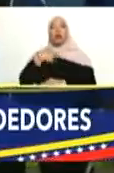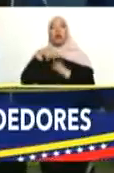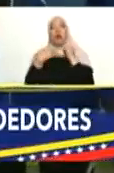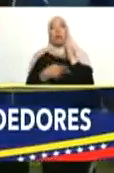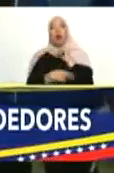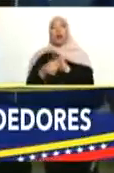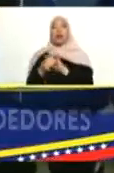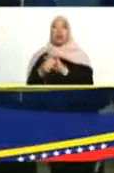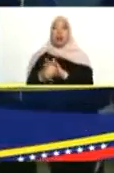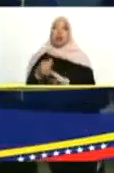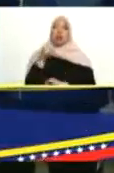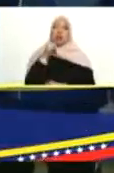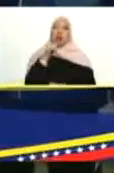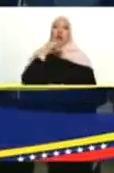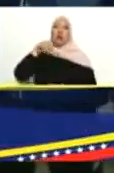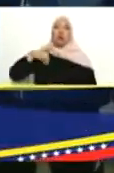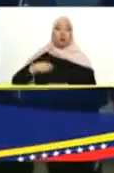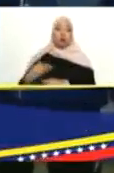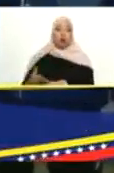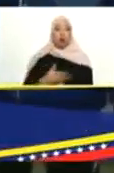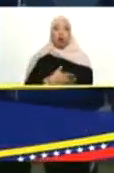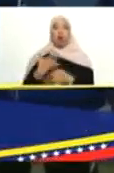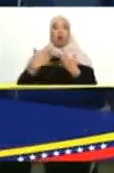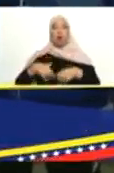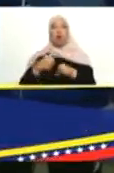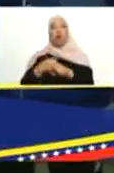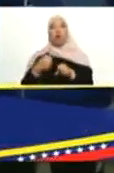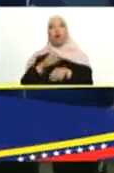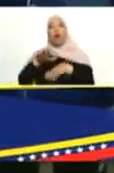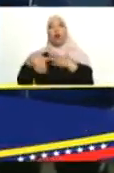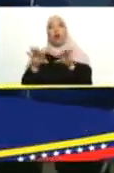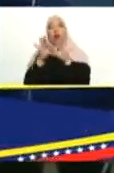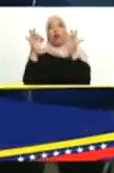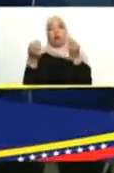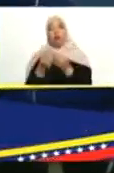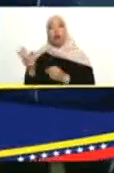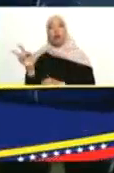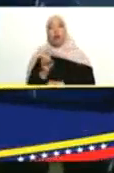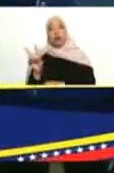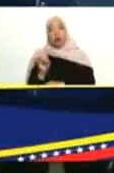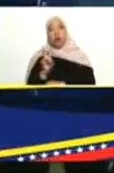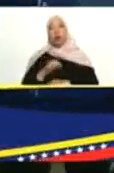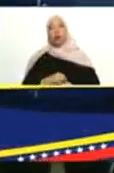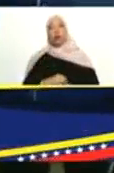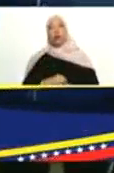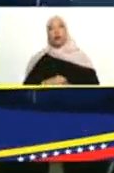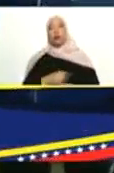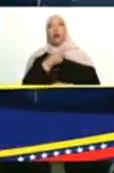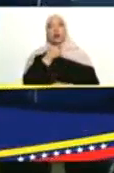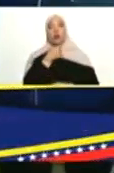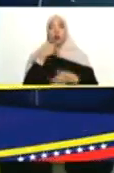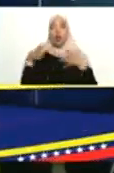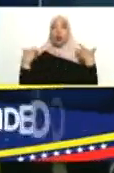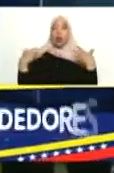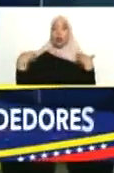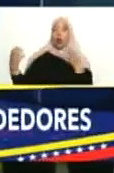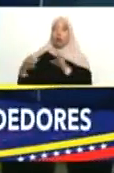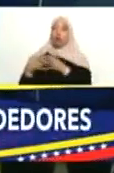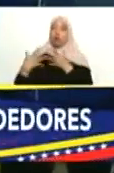Morrocoy. Mi emprendimiento es el alquiler de botes de pedal para todas las familias venezolanas. Se recrean, se llevan alegría, se